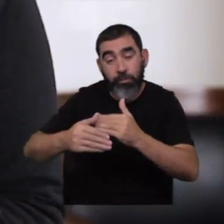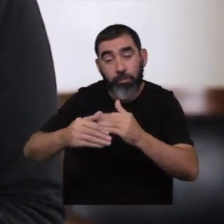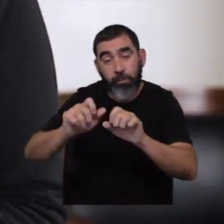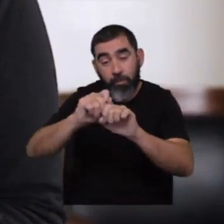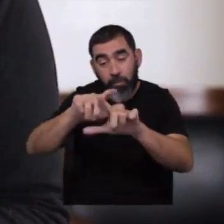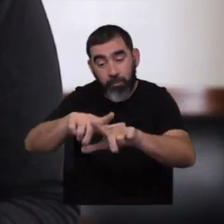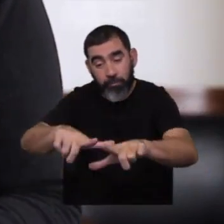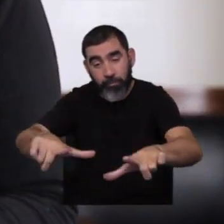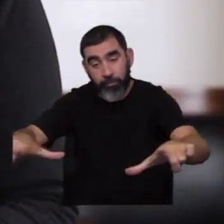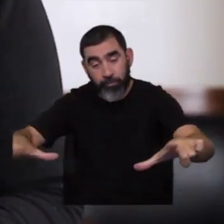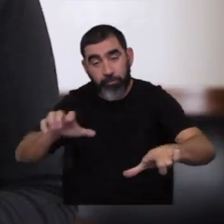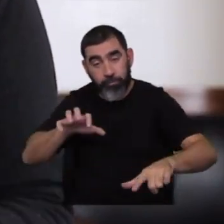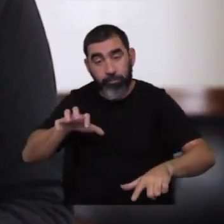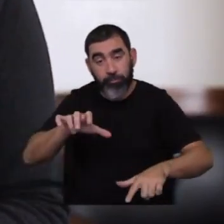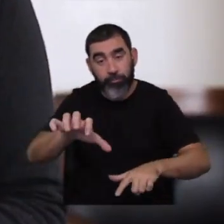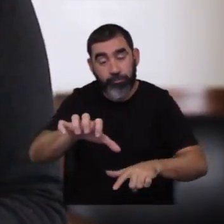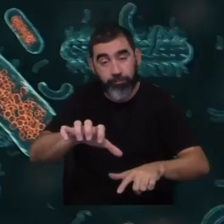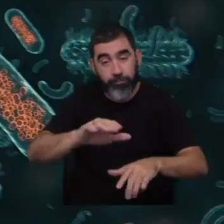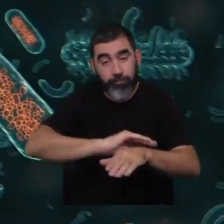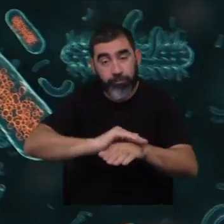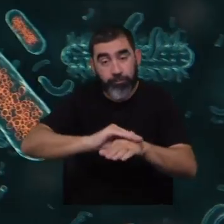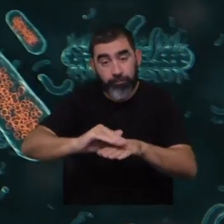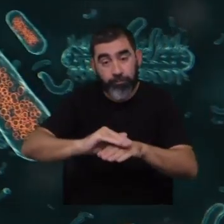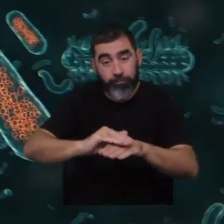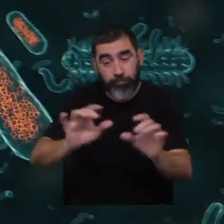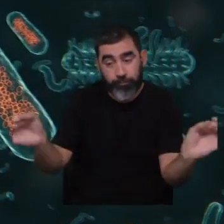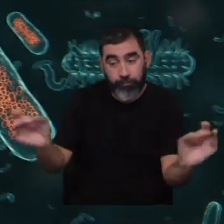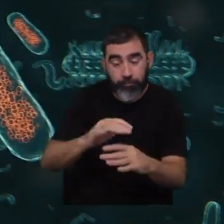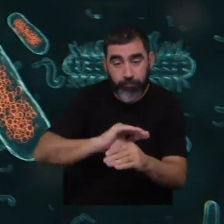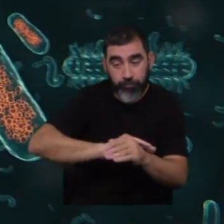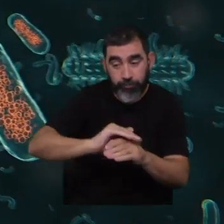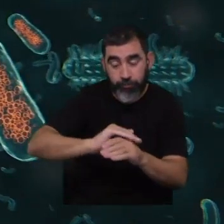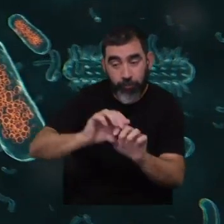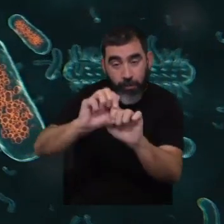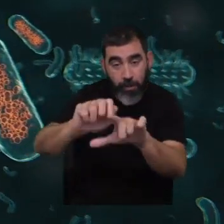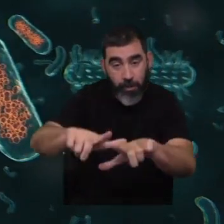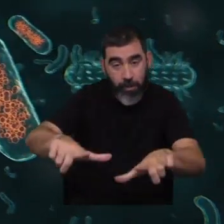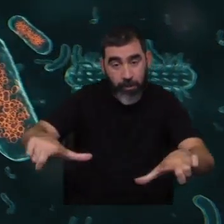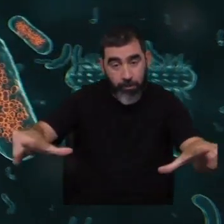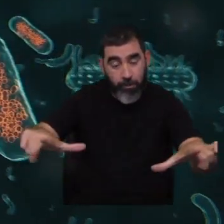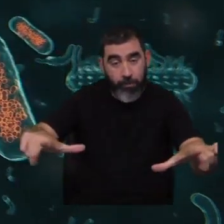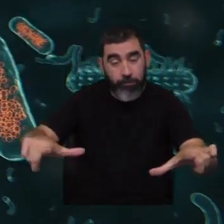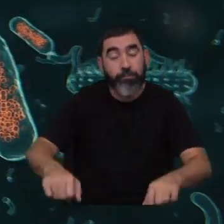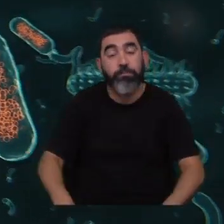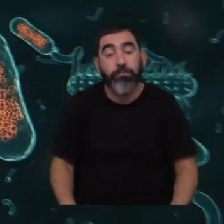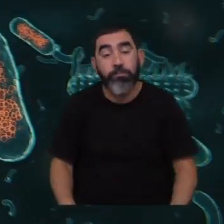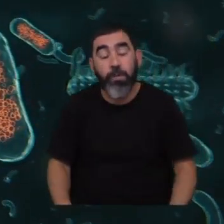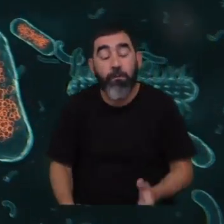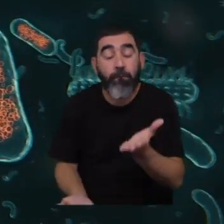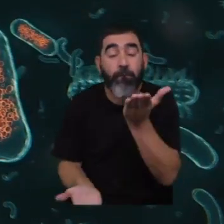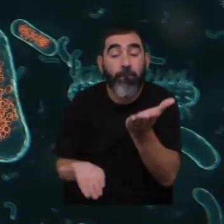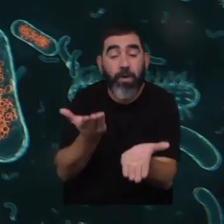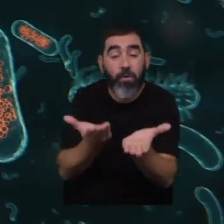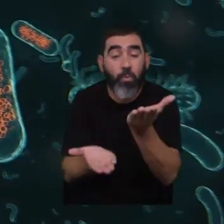los microorganismos de estas estructuras. Una vez que tenemos aislados los microorganismos, hacemos la